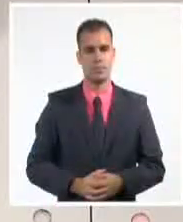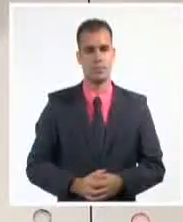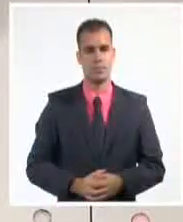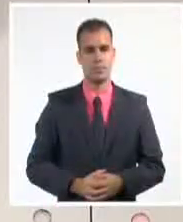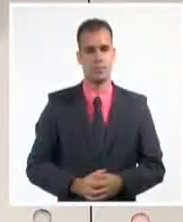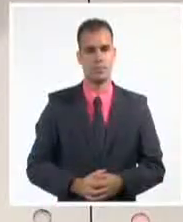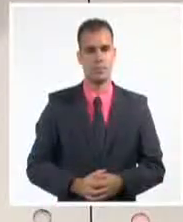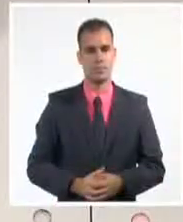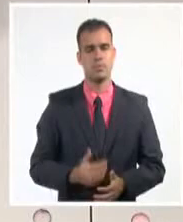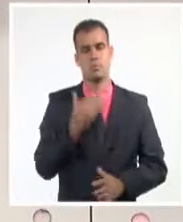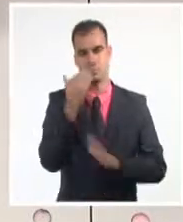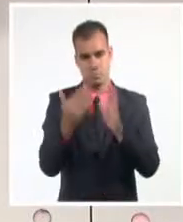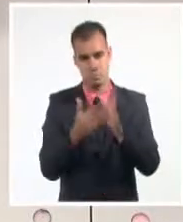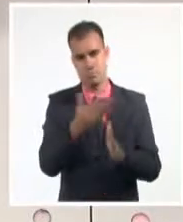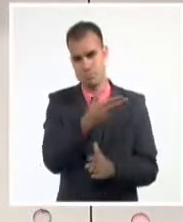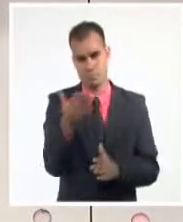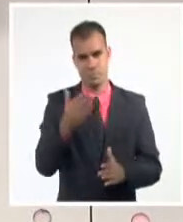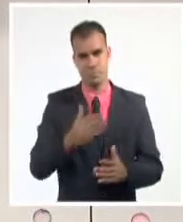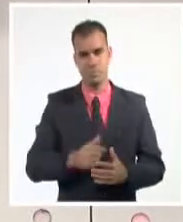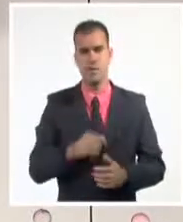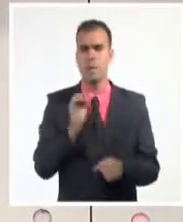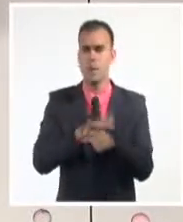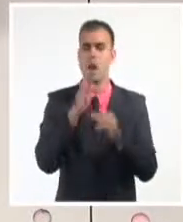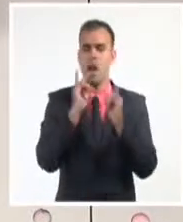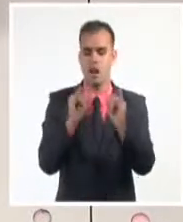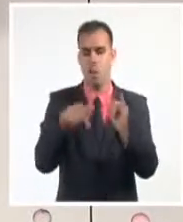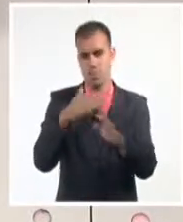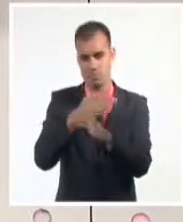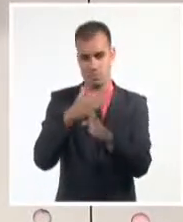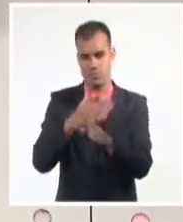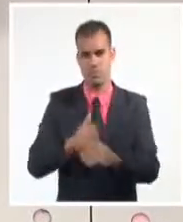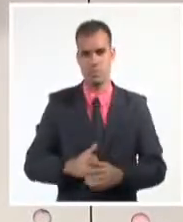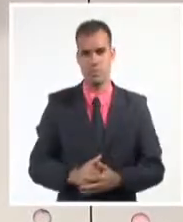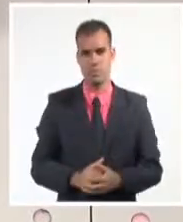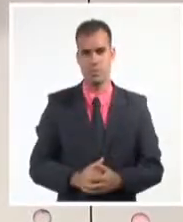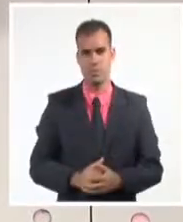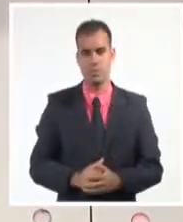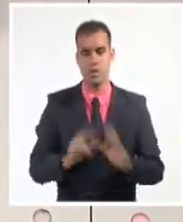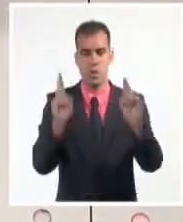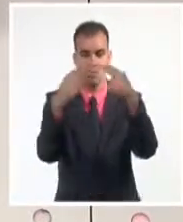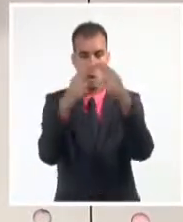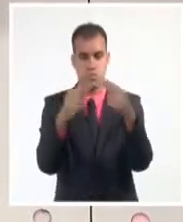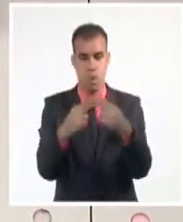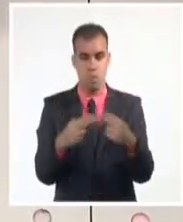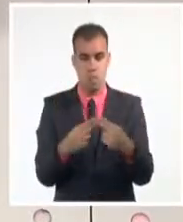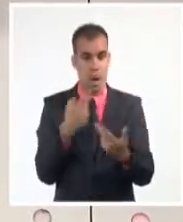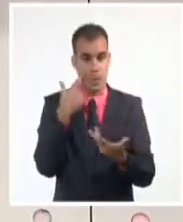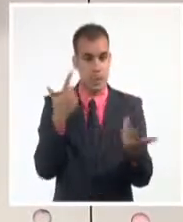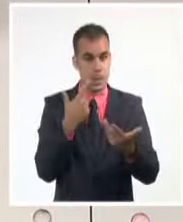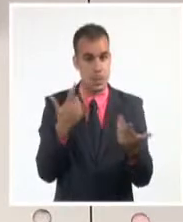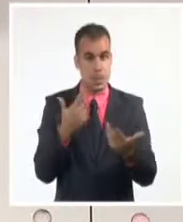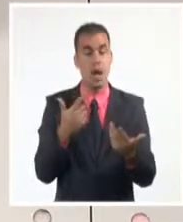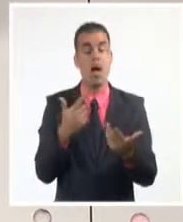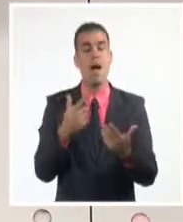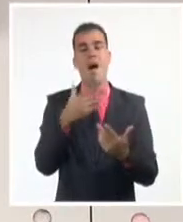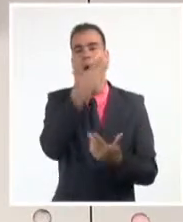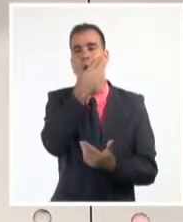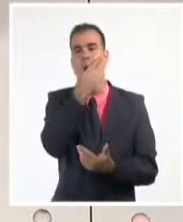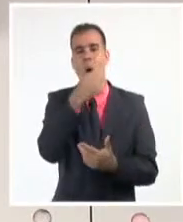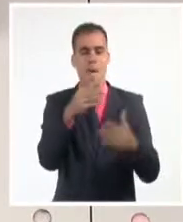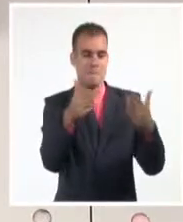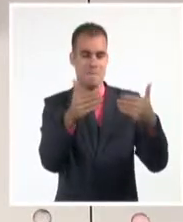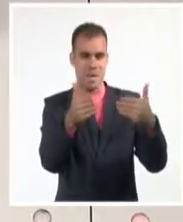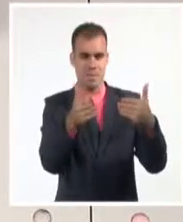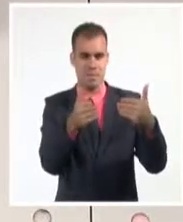Buenas tardes, tiempo con los deportes al mediodía. Penúltima jornada competitiva en los primeros Juegos Panamericanos Juveniles de Cali-Valle 2021 y Cuba. Quinta